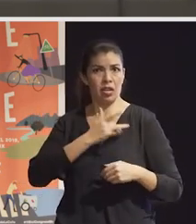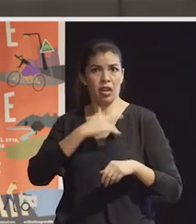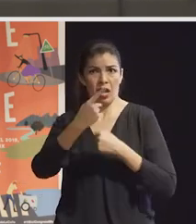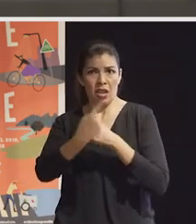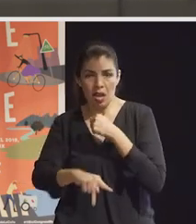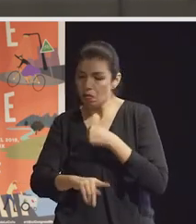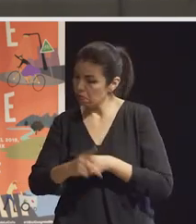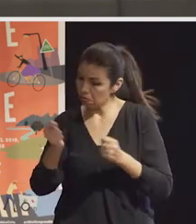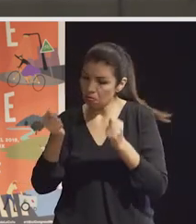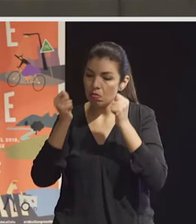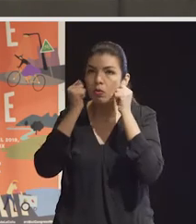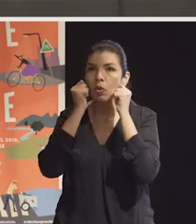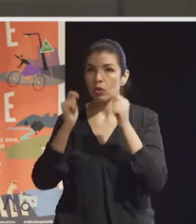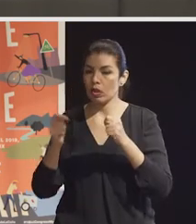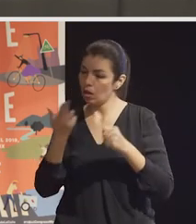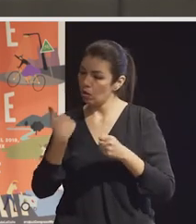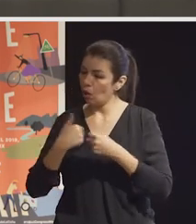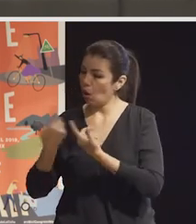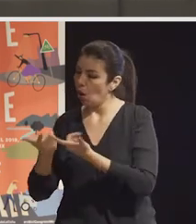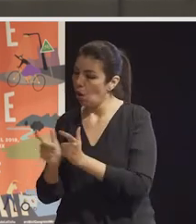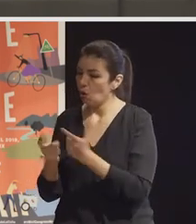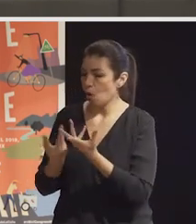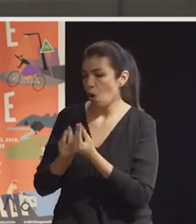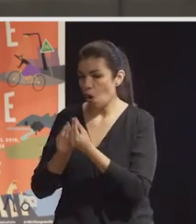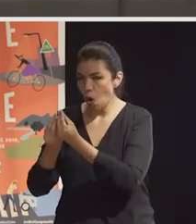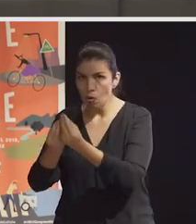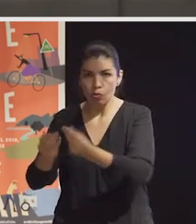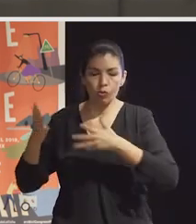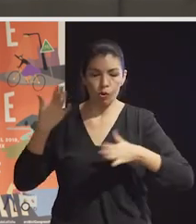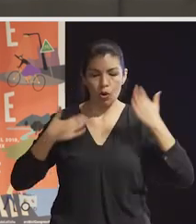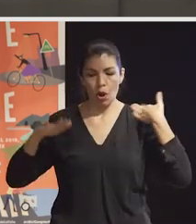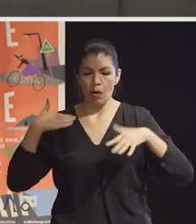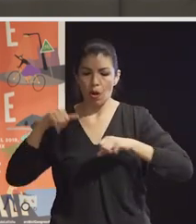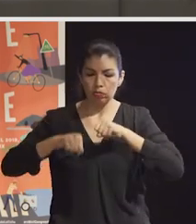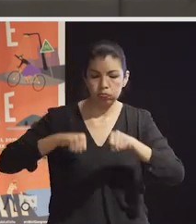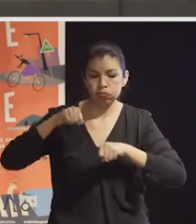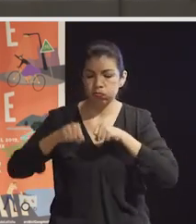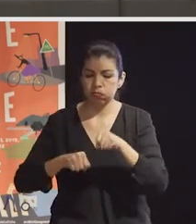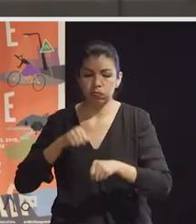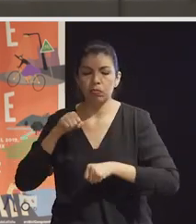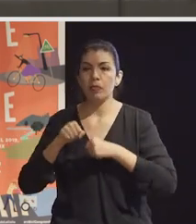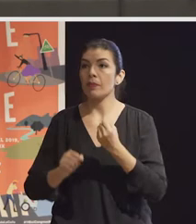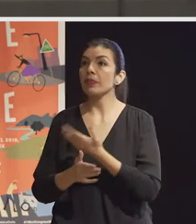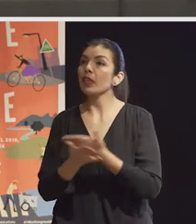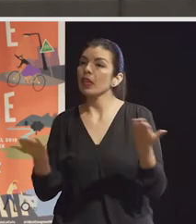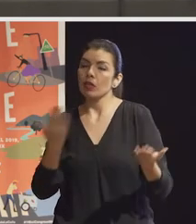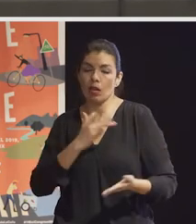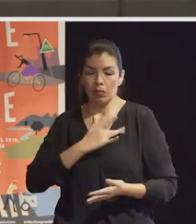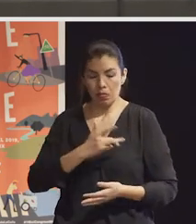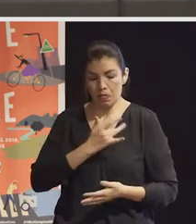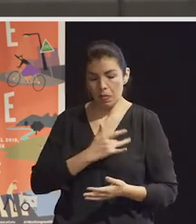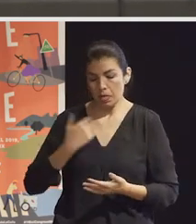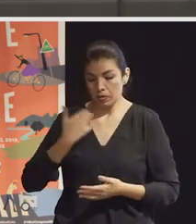como es desde hace muchas perspectivas algo que me llena mucho y que me que me abre